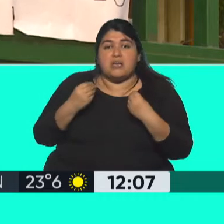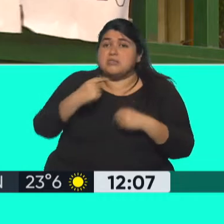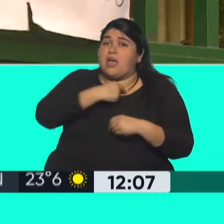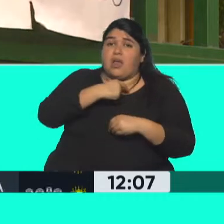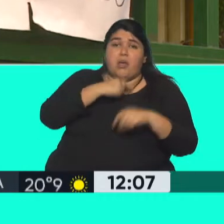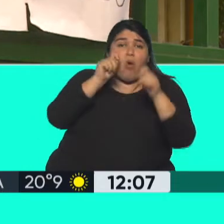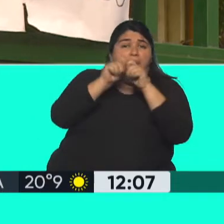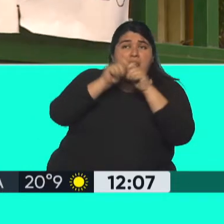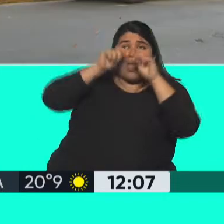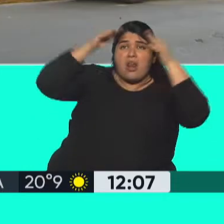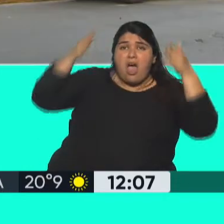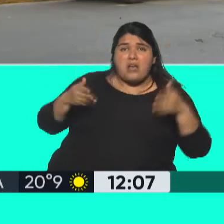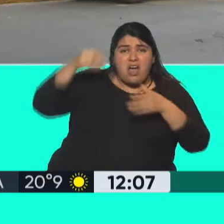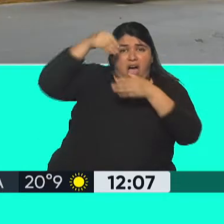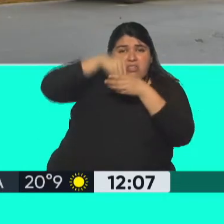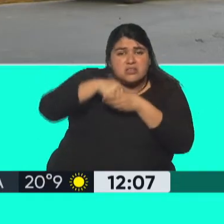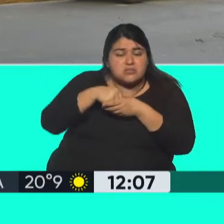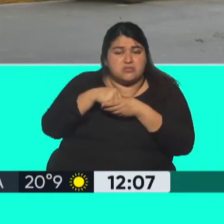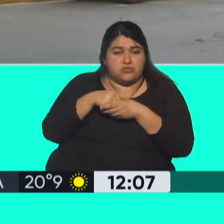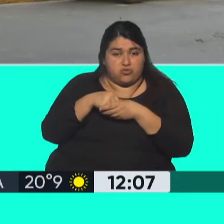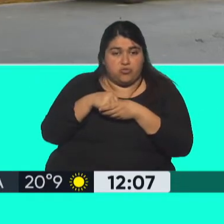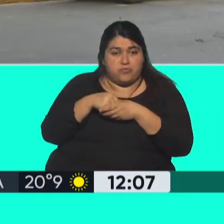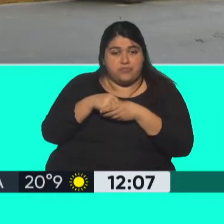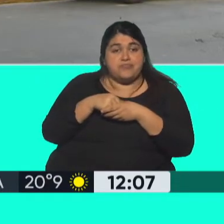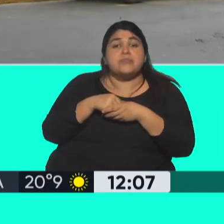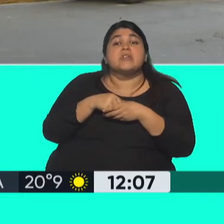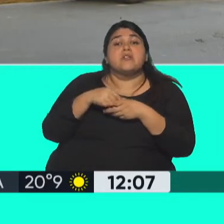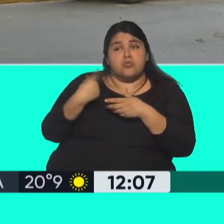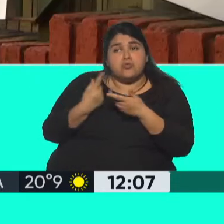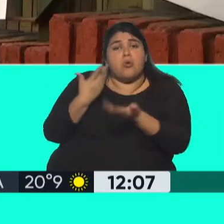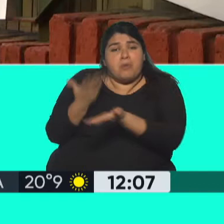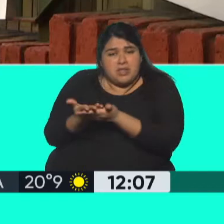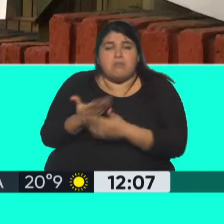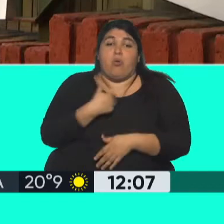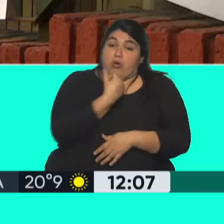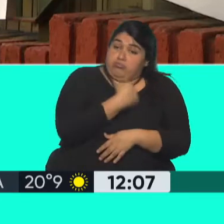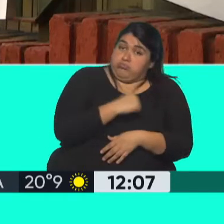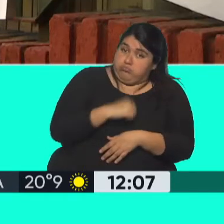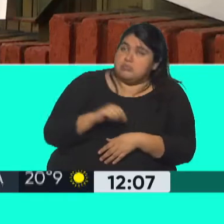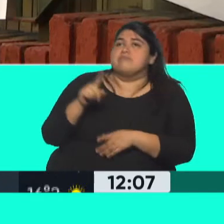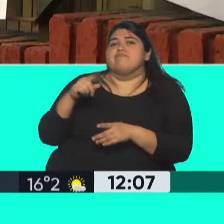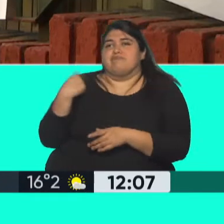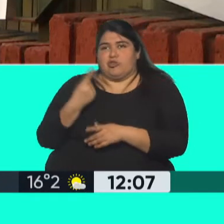ya que estábamos en esta instancia en la que perdíamos clase, y dijimos, bueno, vamos a poner